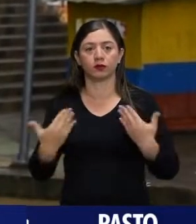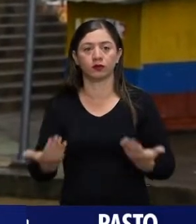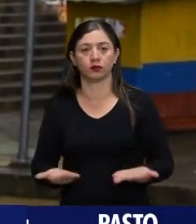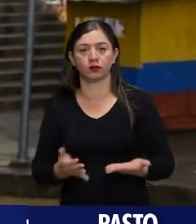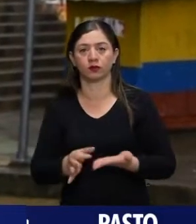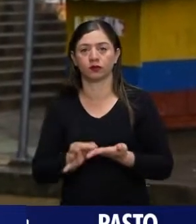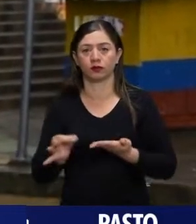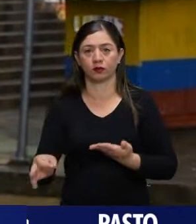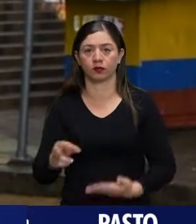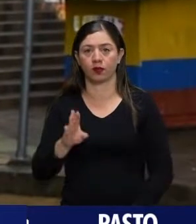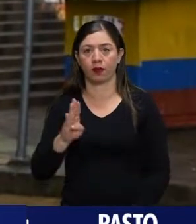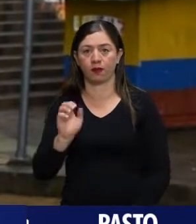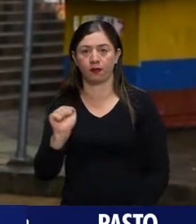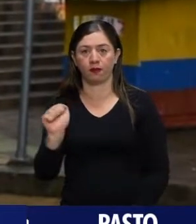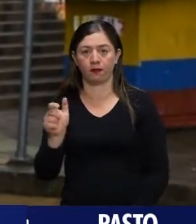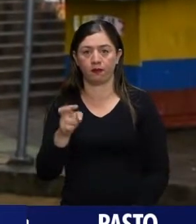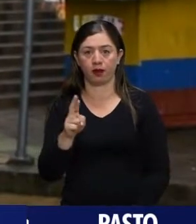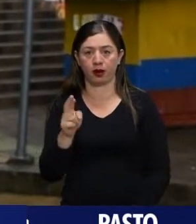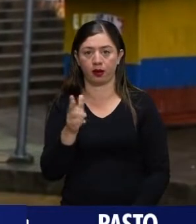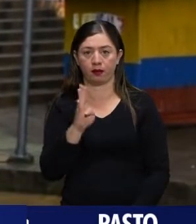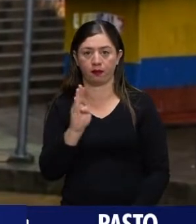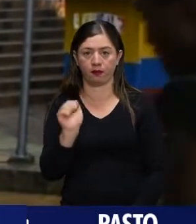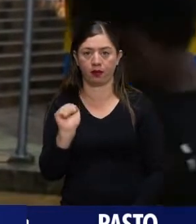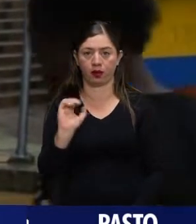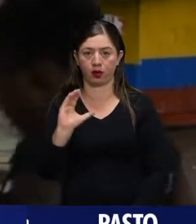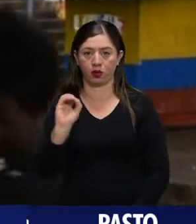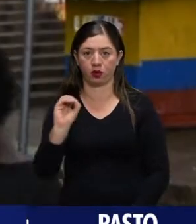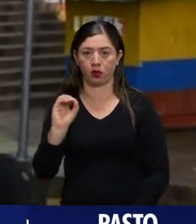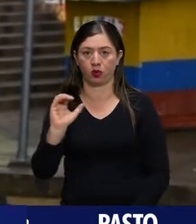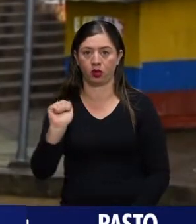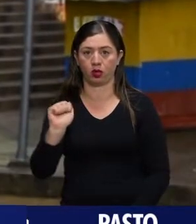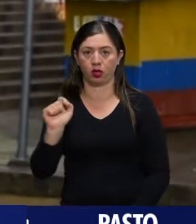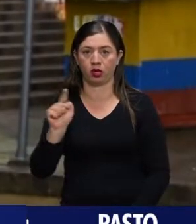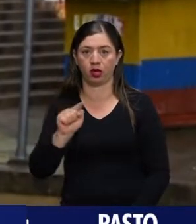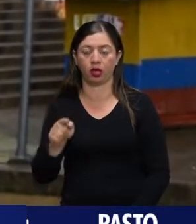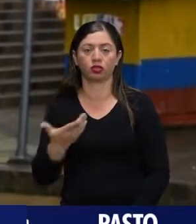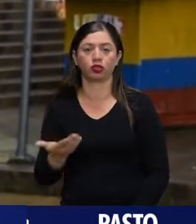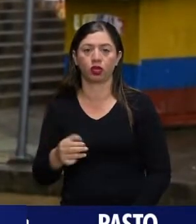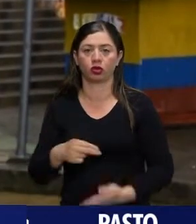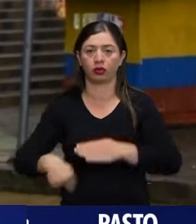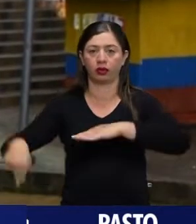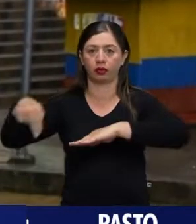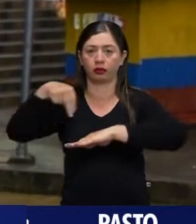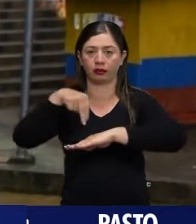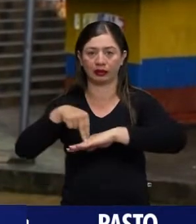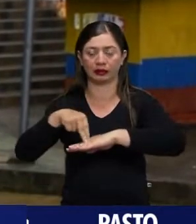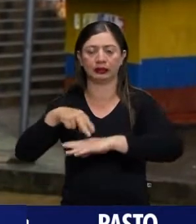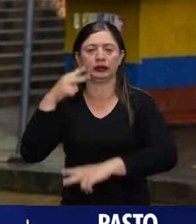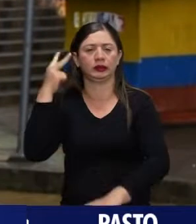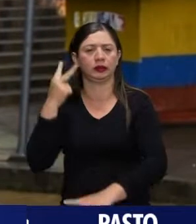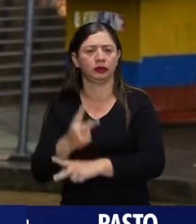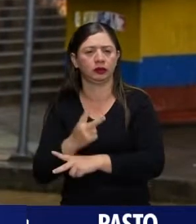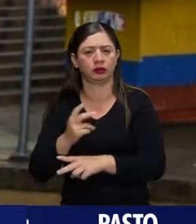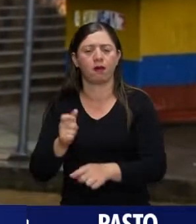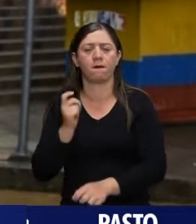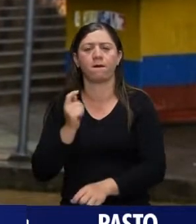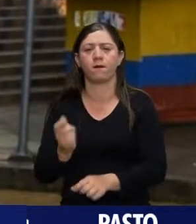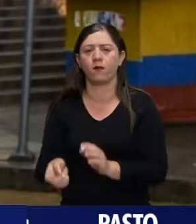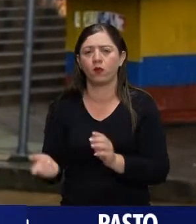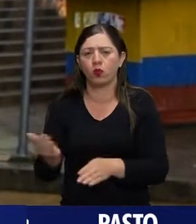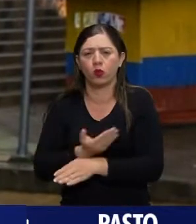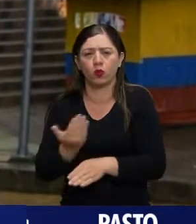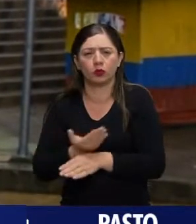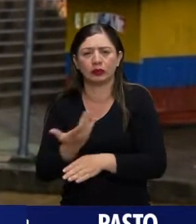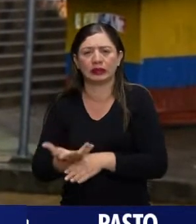desde el municipio de barbacoas en la región del telembí en el departamento de nariño aumenta la crisis humanitaria por el desplazamiento